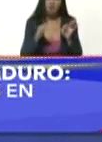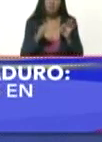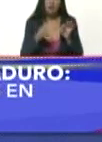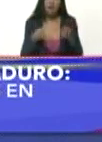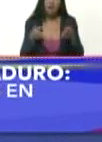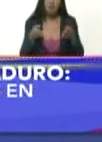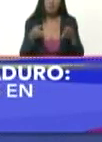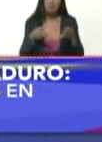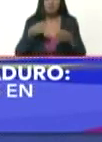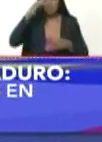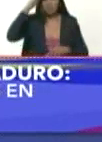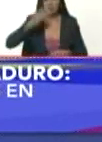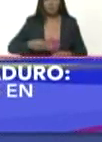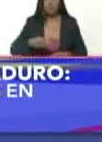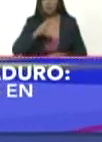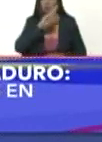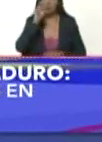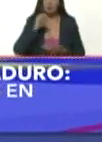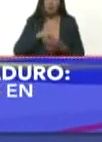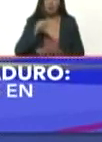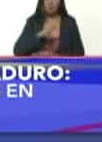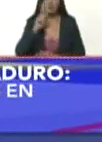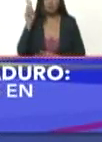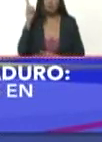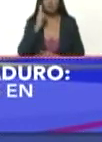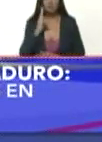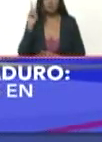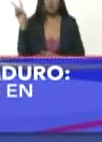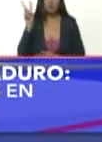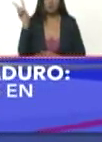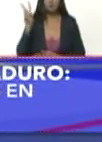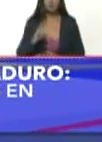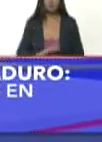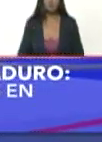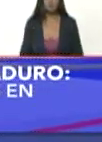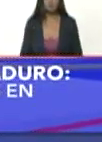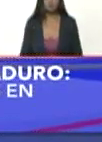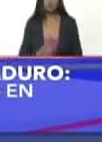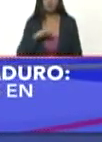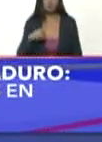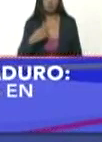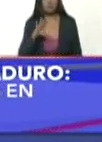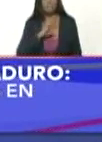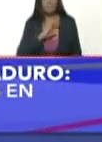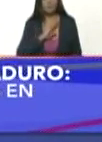ejército republicano venezolano. Nosotros en nuestra génesis,